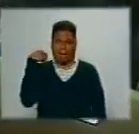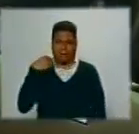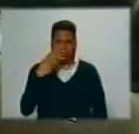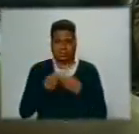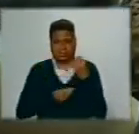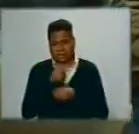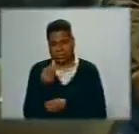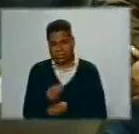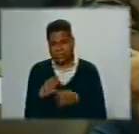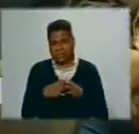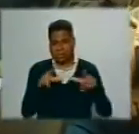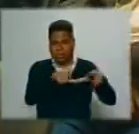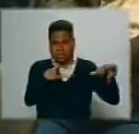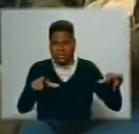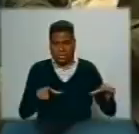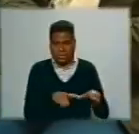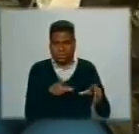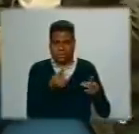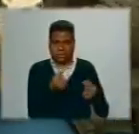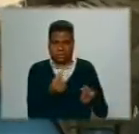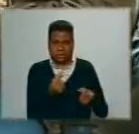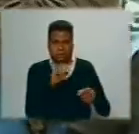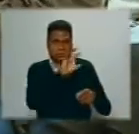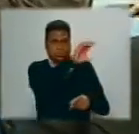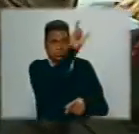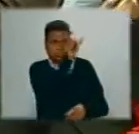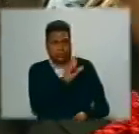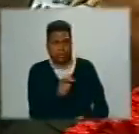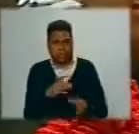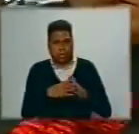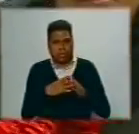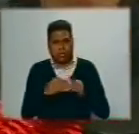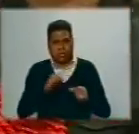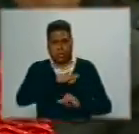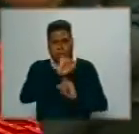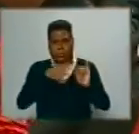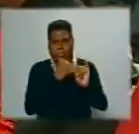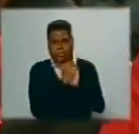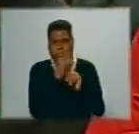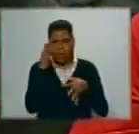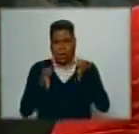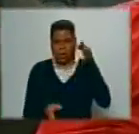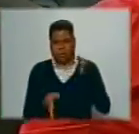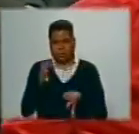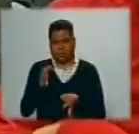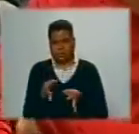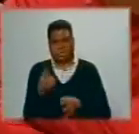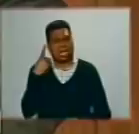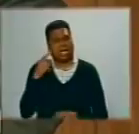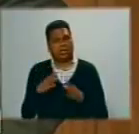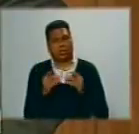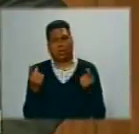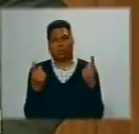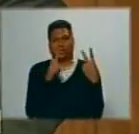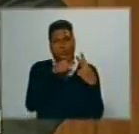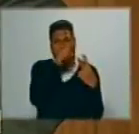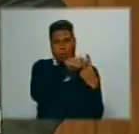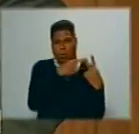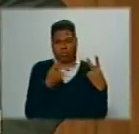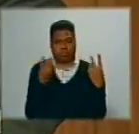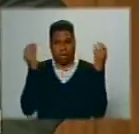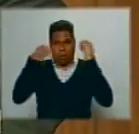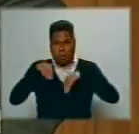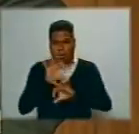controversia territorial pueda ventilarse ante la Corte Internacional de Justicia, siendo que ninguno de los dos estados ha reconocido jamás